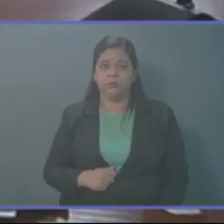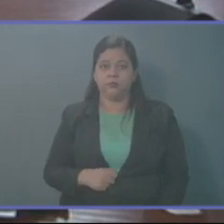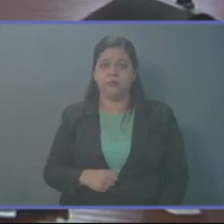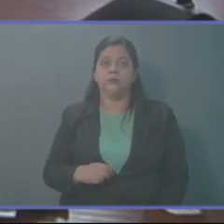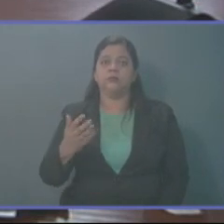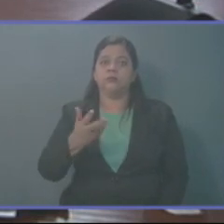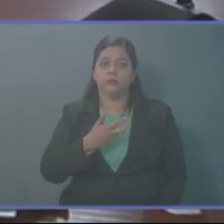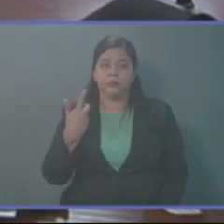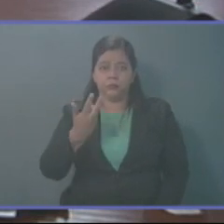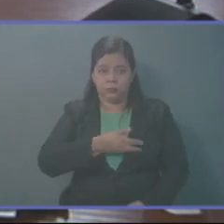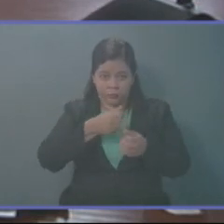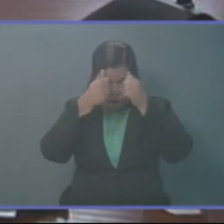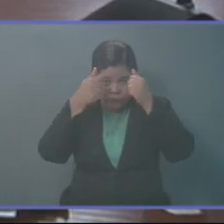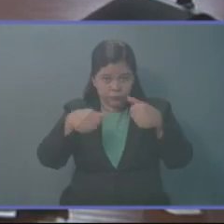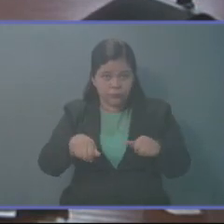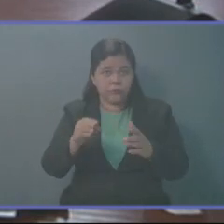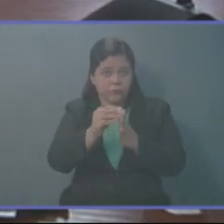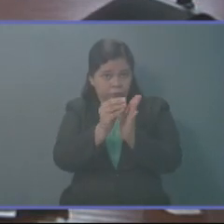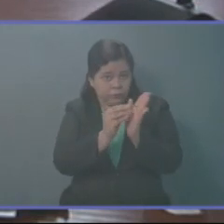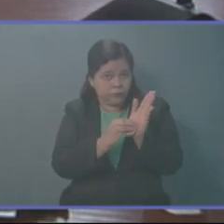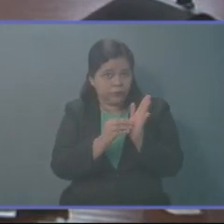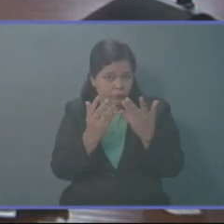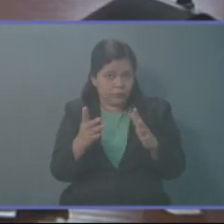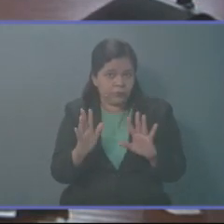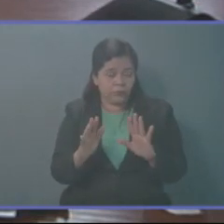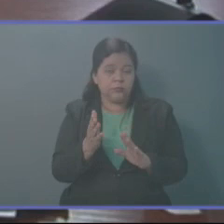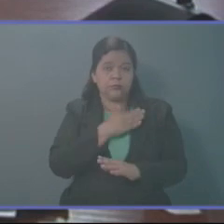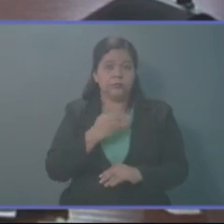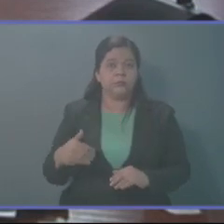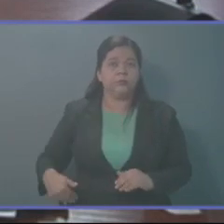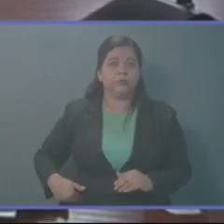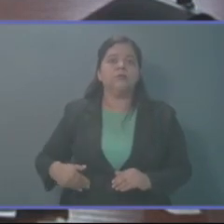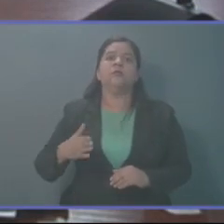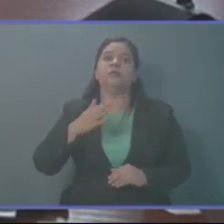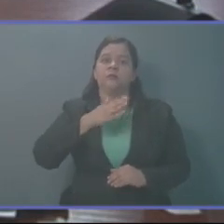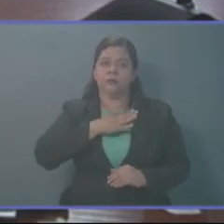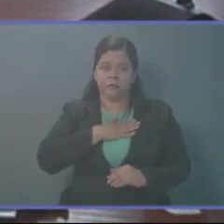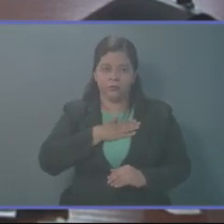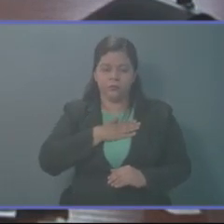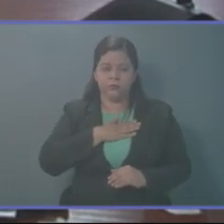Nosotros estamos de acuerdo con los contenidos, señor presidente, coinciden